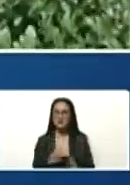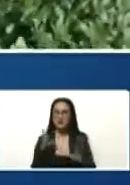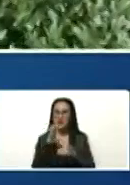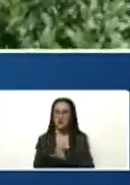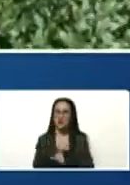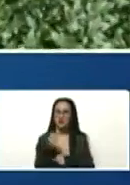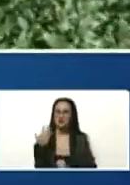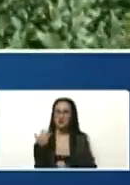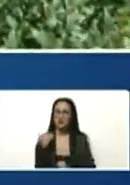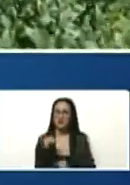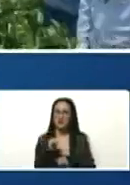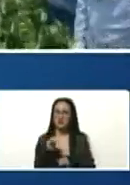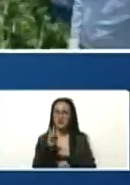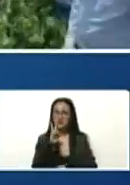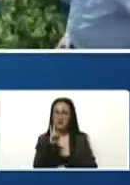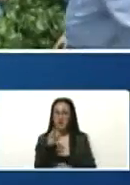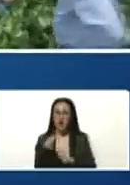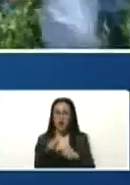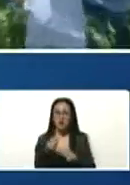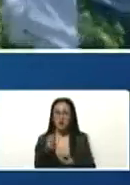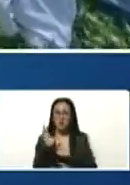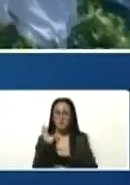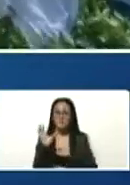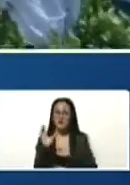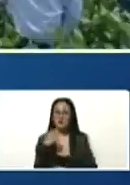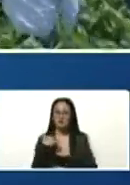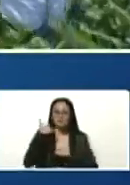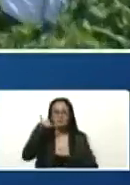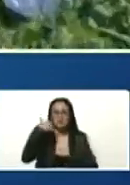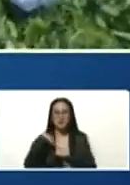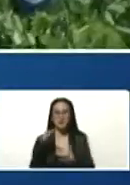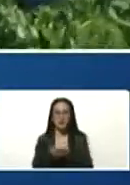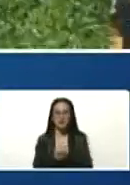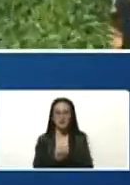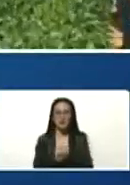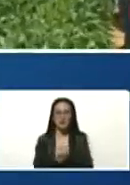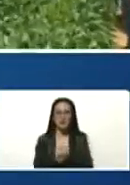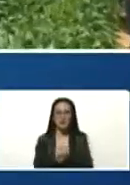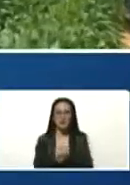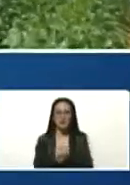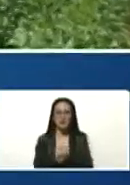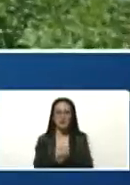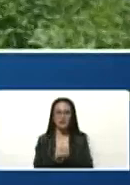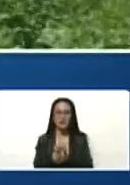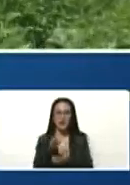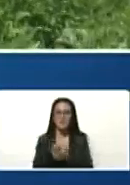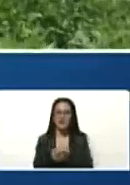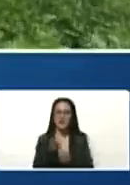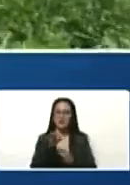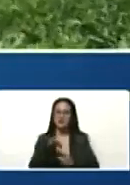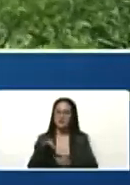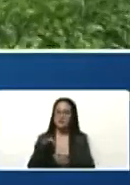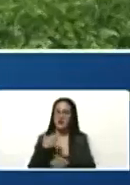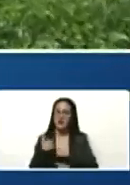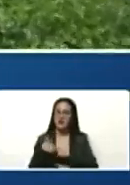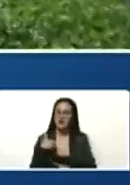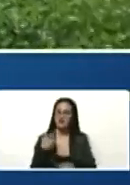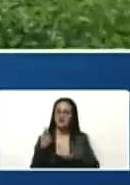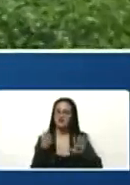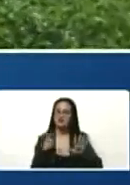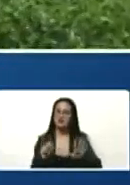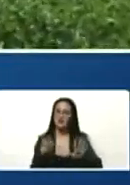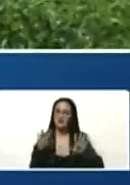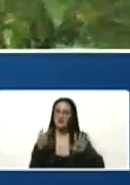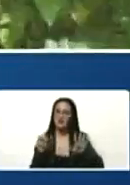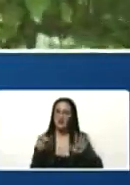haber ya visto cómo estaba el país, llamé a un amigo. Ese amigo siembra en Argentina entre 60 y